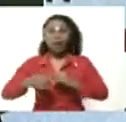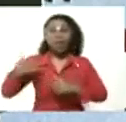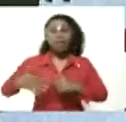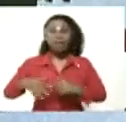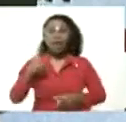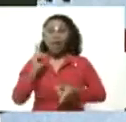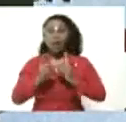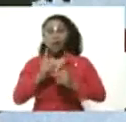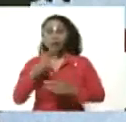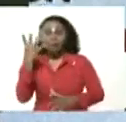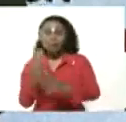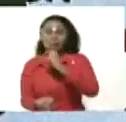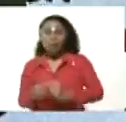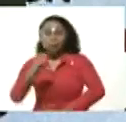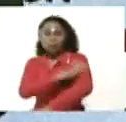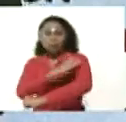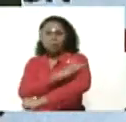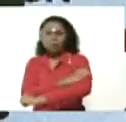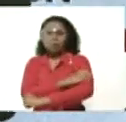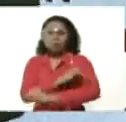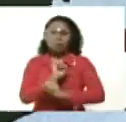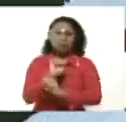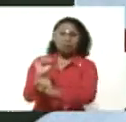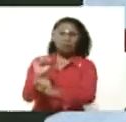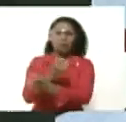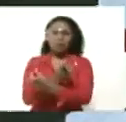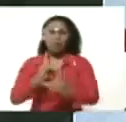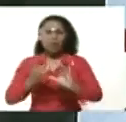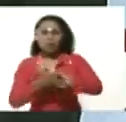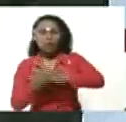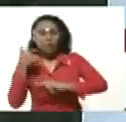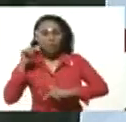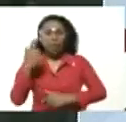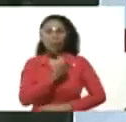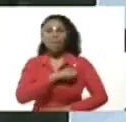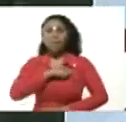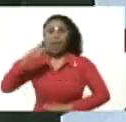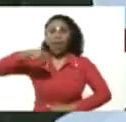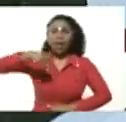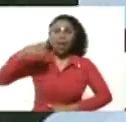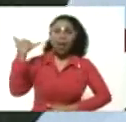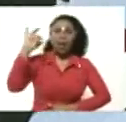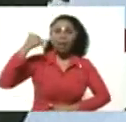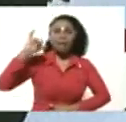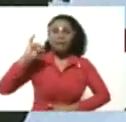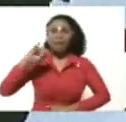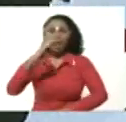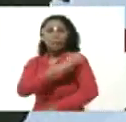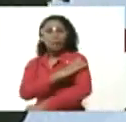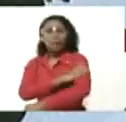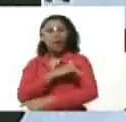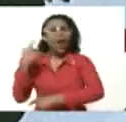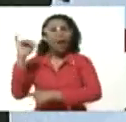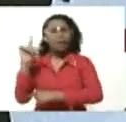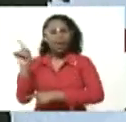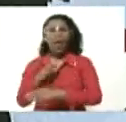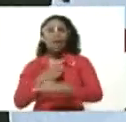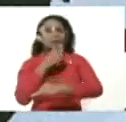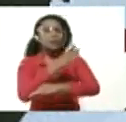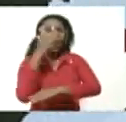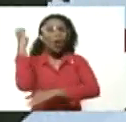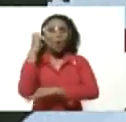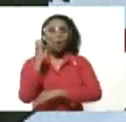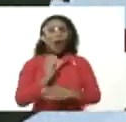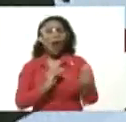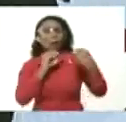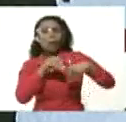escorando hacia posiciones ajenas a la democracia. En España nos encontramos con que la oposición ha ido a Europa a hablar con sus